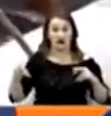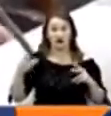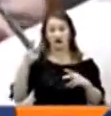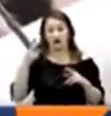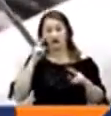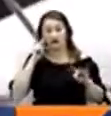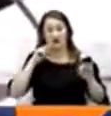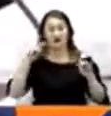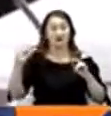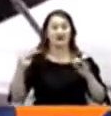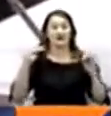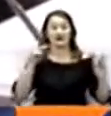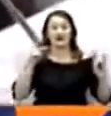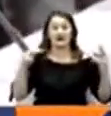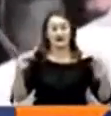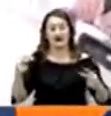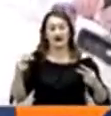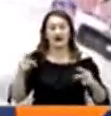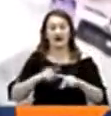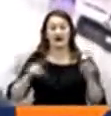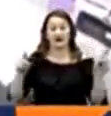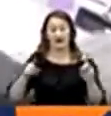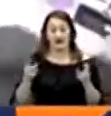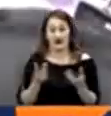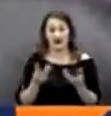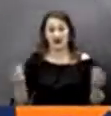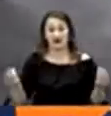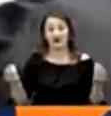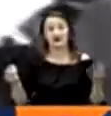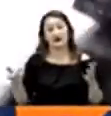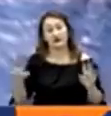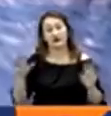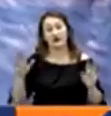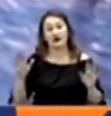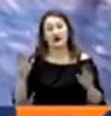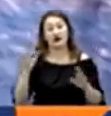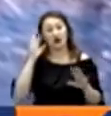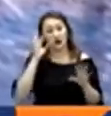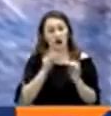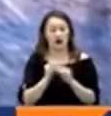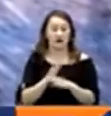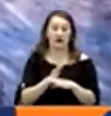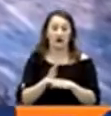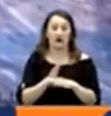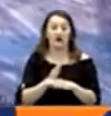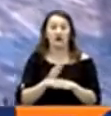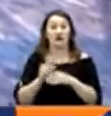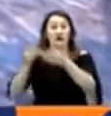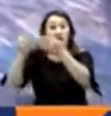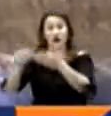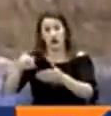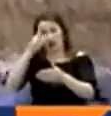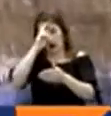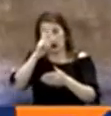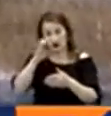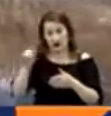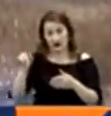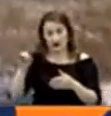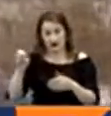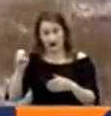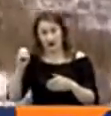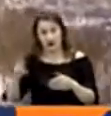mundo, encarnadas en Lavrov y Blinken, intentan encontrar un punto medio. Mientras la frontera norte, este y sur de Ucrania